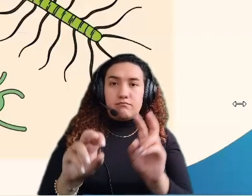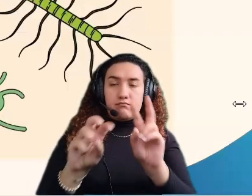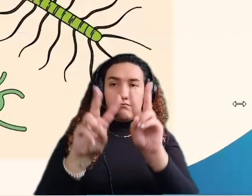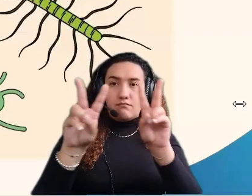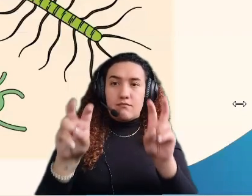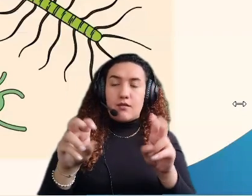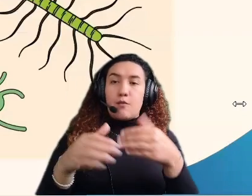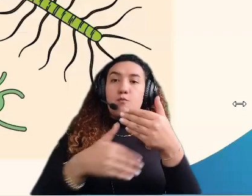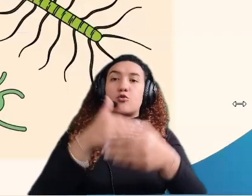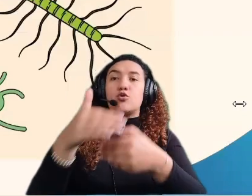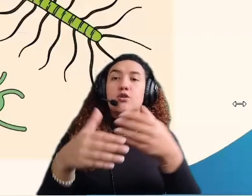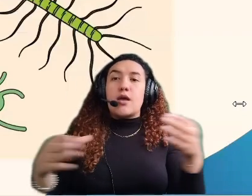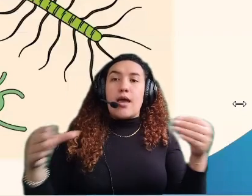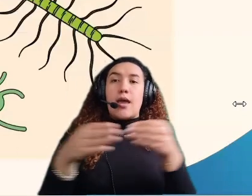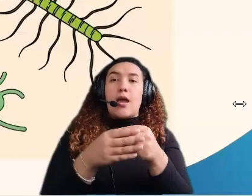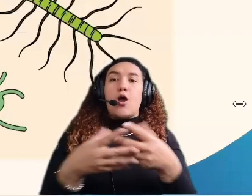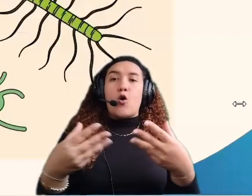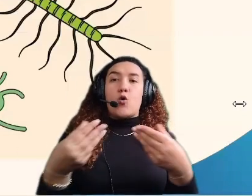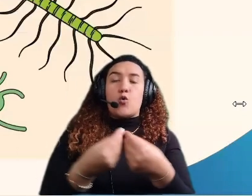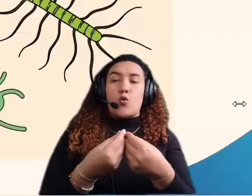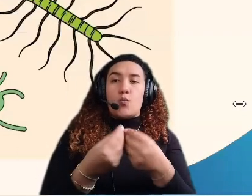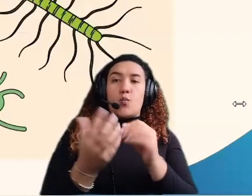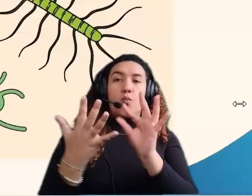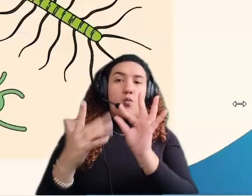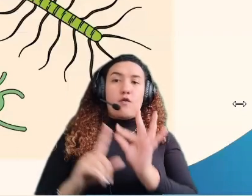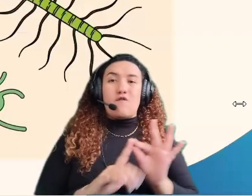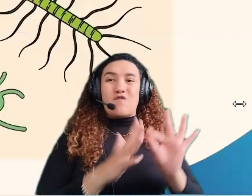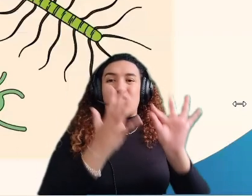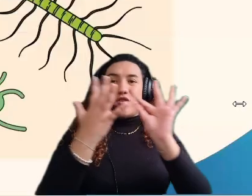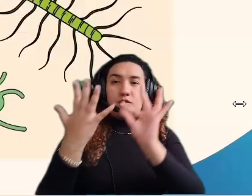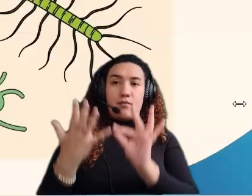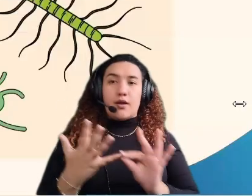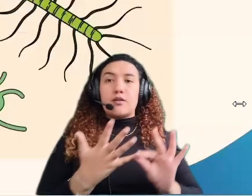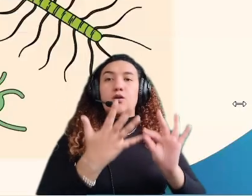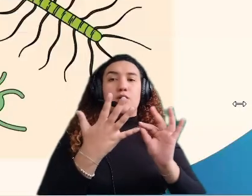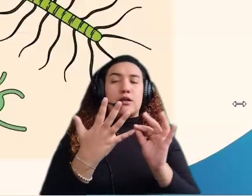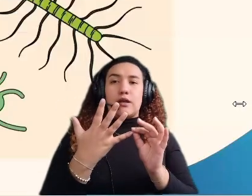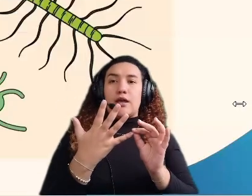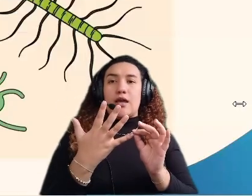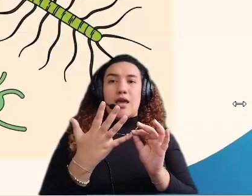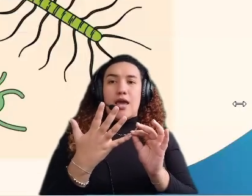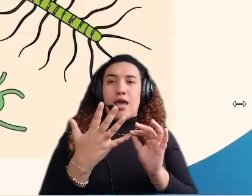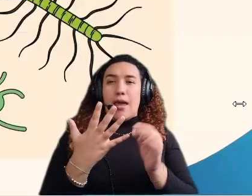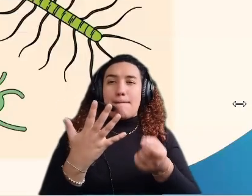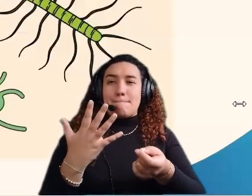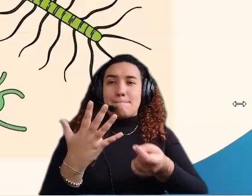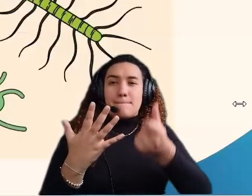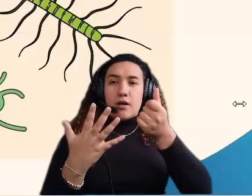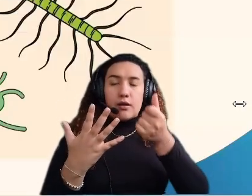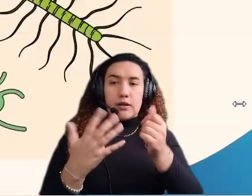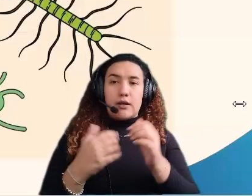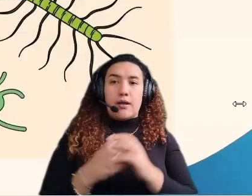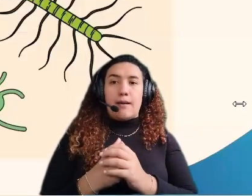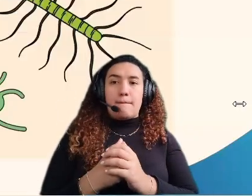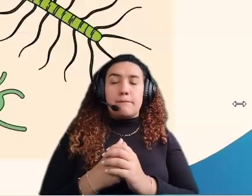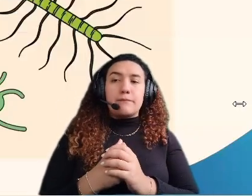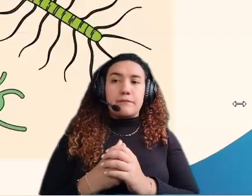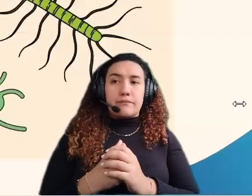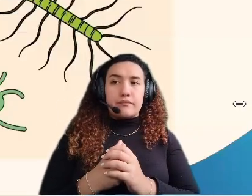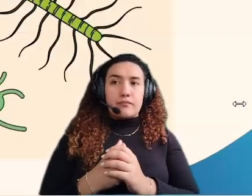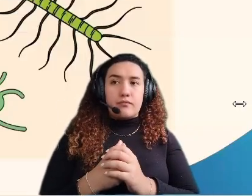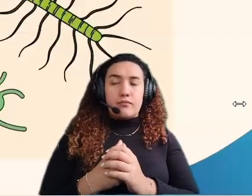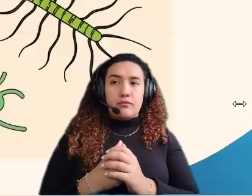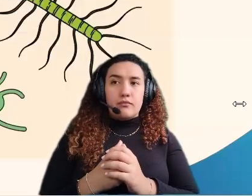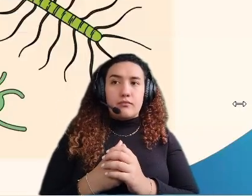investigaciones de mecanismos adaptativos en grupos de fitoplancton pocos estudiados y de crear modelos experimentales que tomen